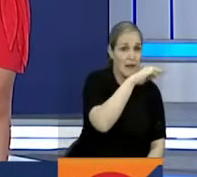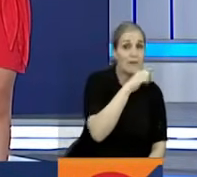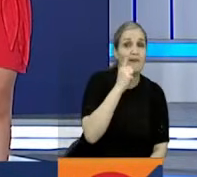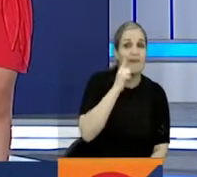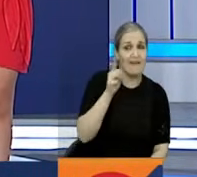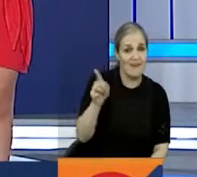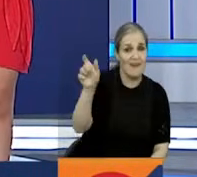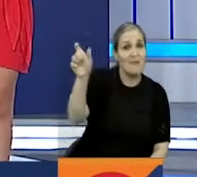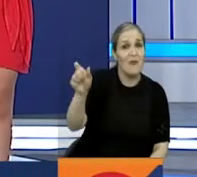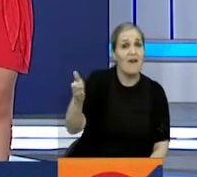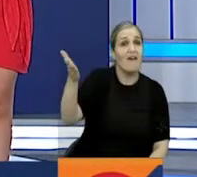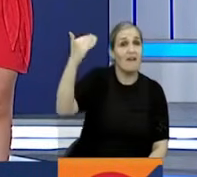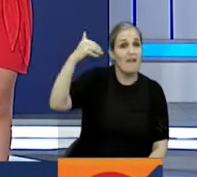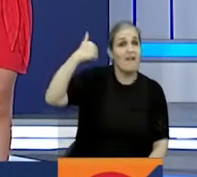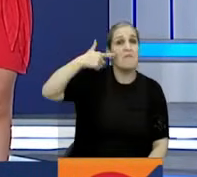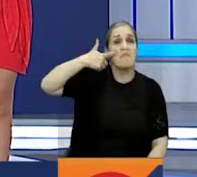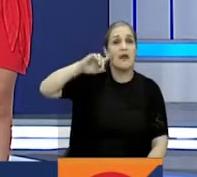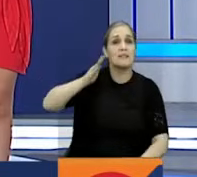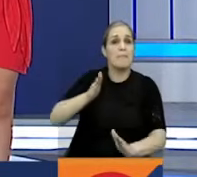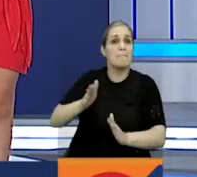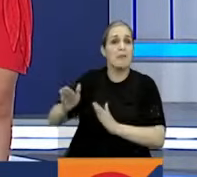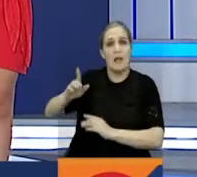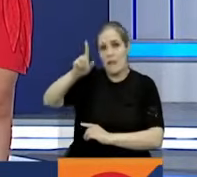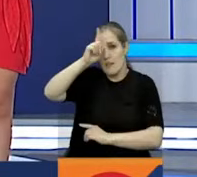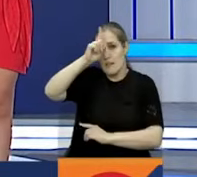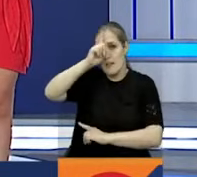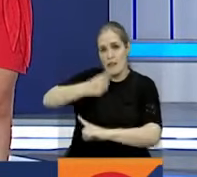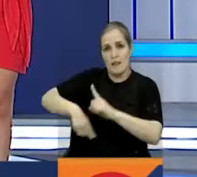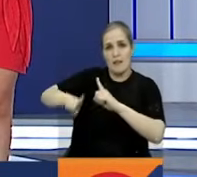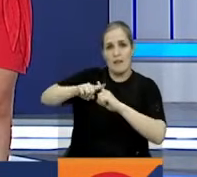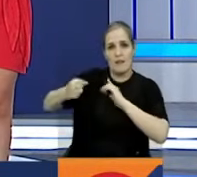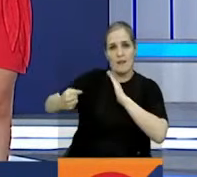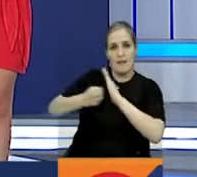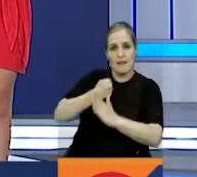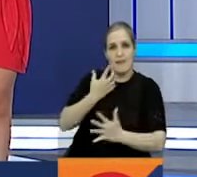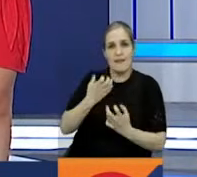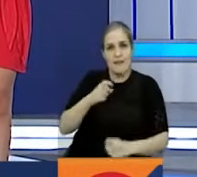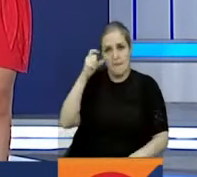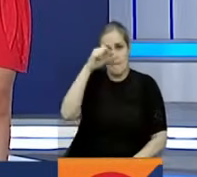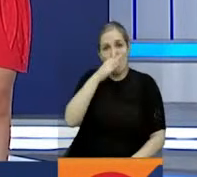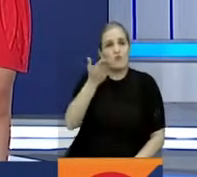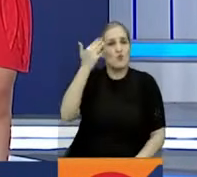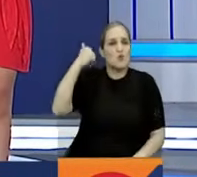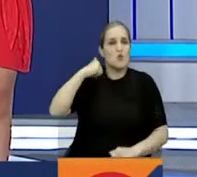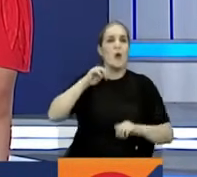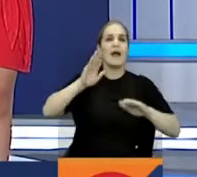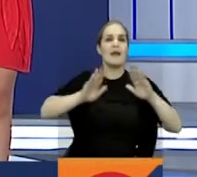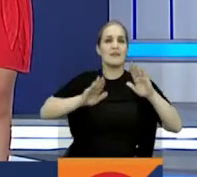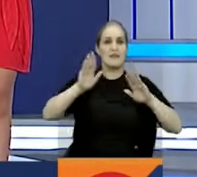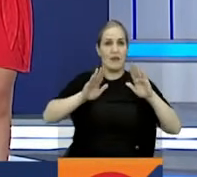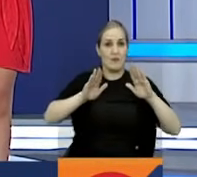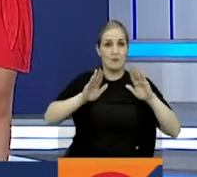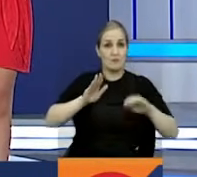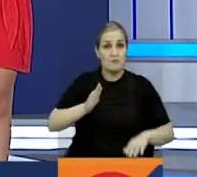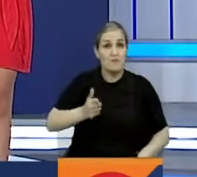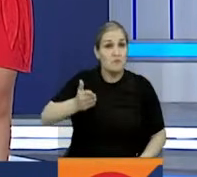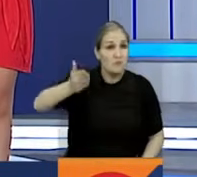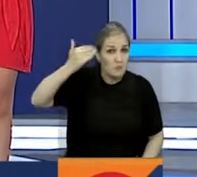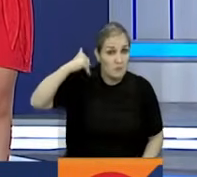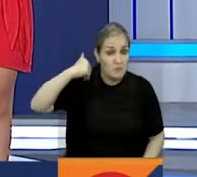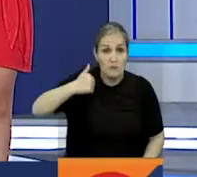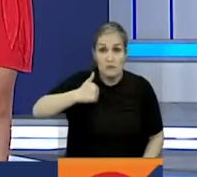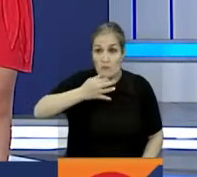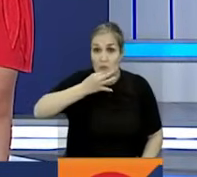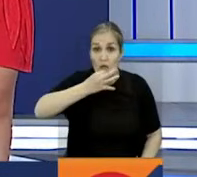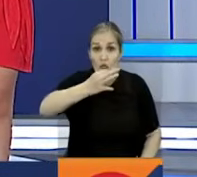detrás, supuestamente, de un plan para asesinar al entonces candidato presidencial. Esa denuncia fue noticia al punto que la